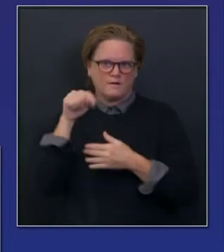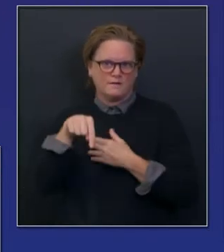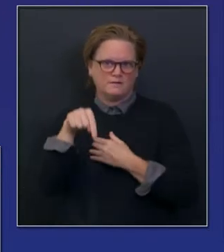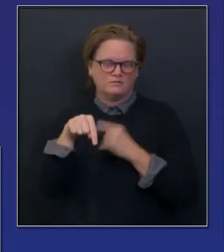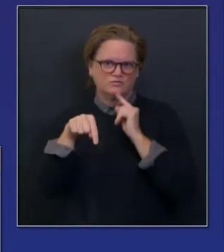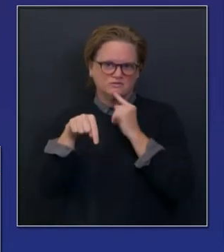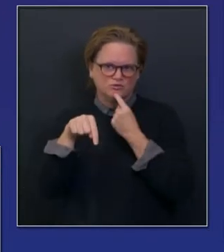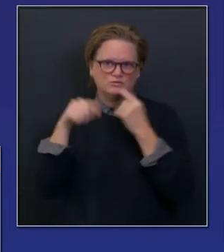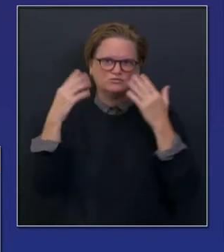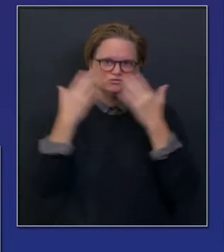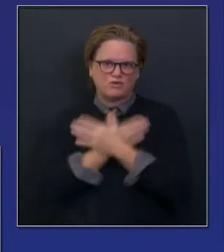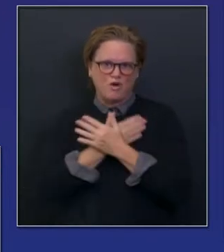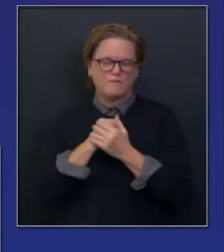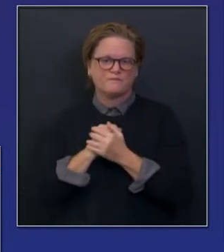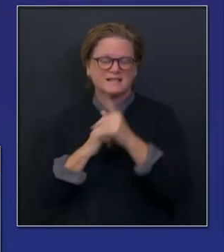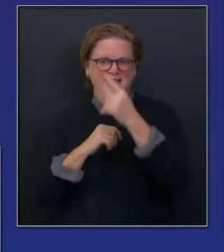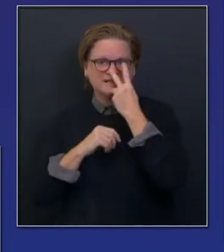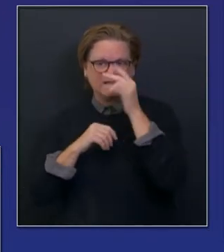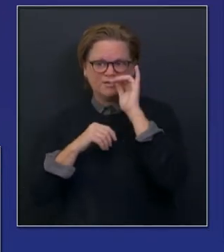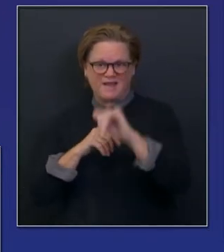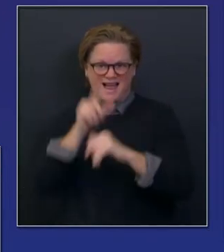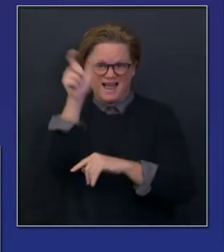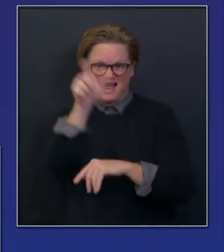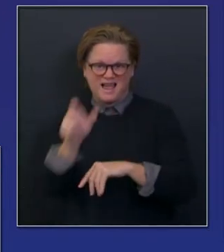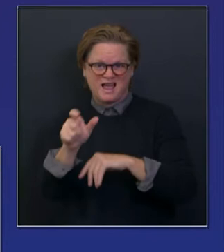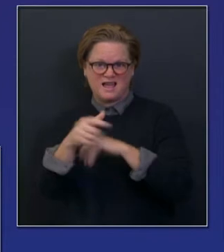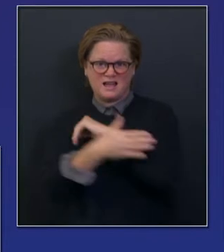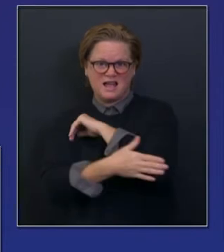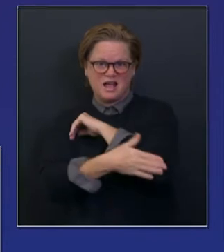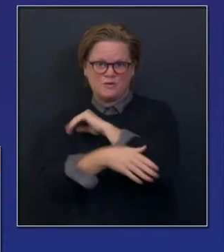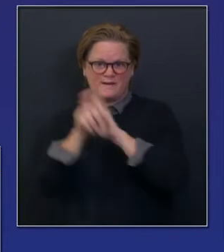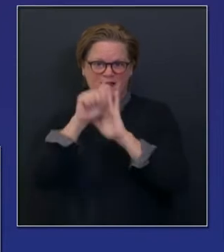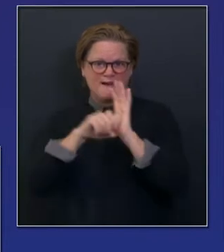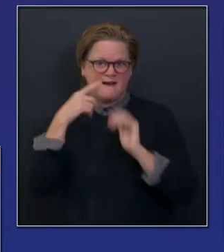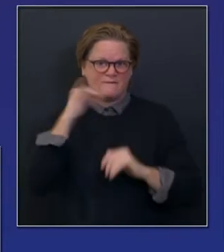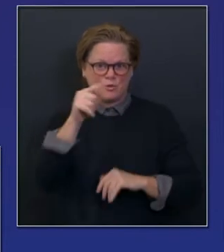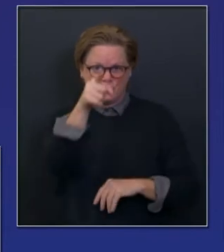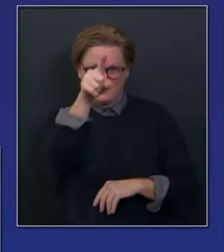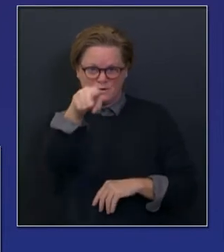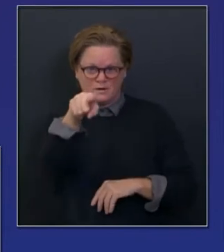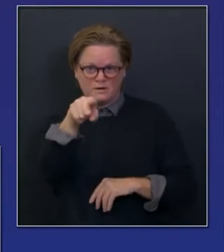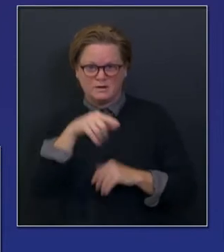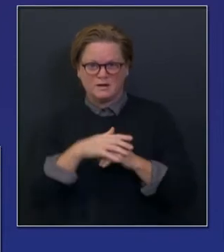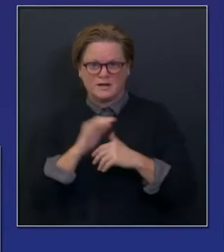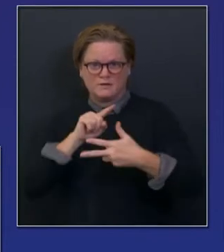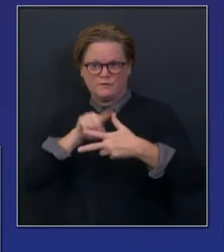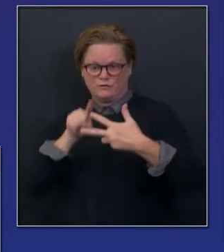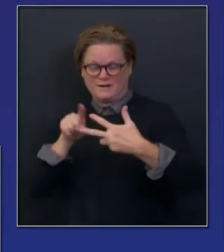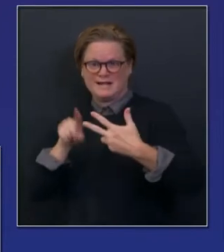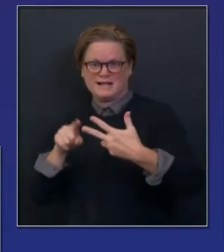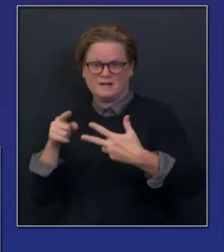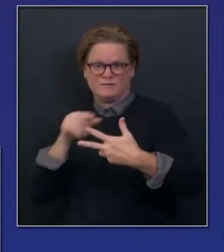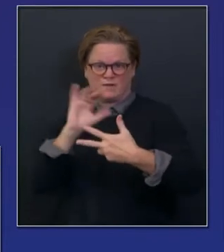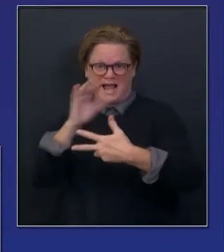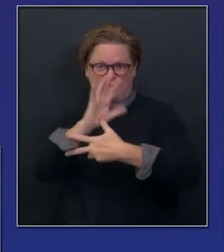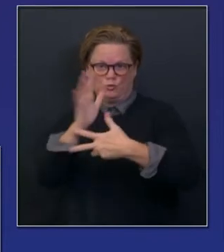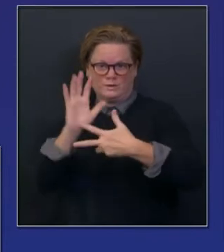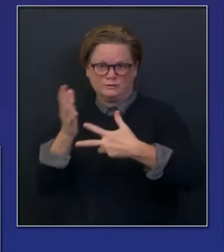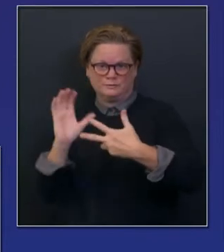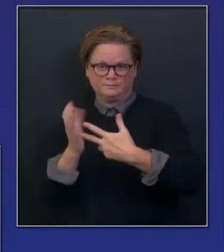difícil. Pueden ver aquí la infraestructura de la orden regional de quedarse en casa. No porque queremos